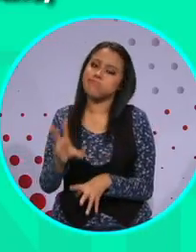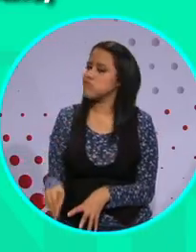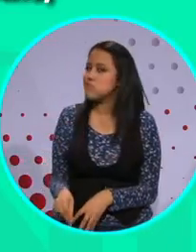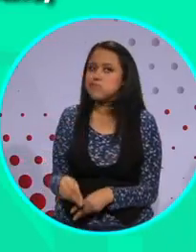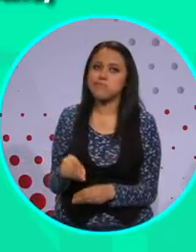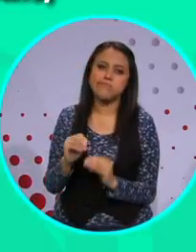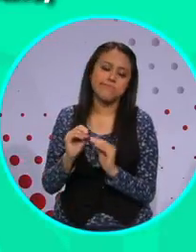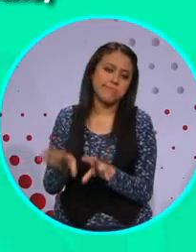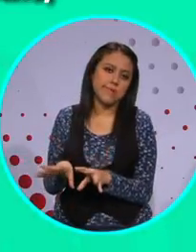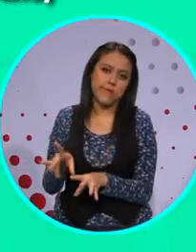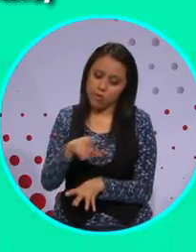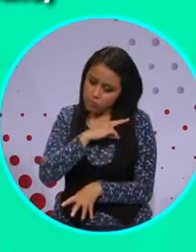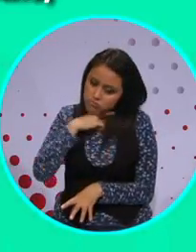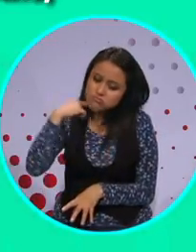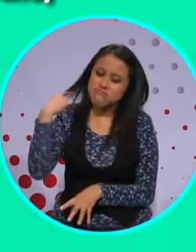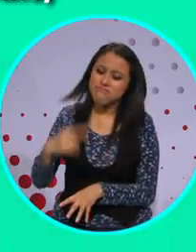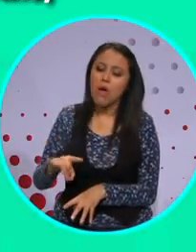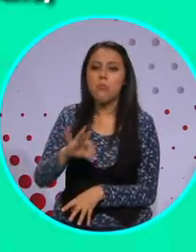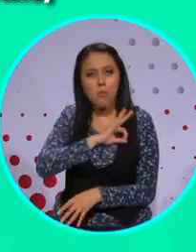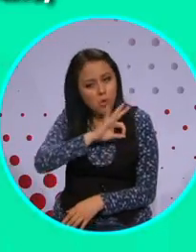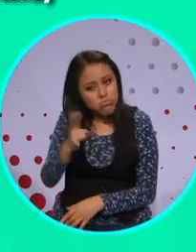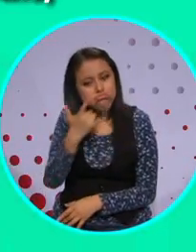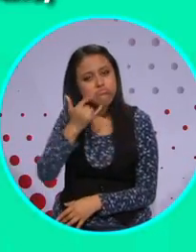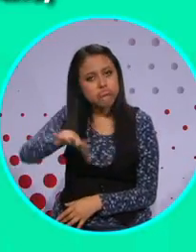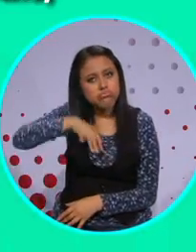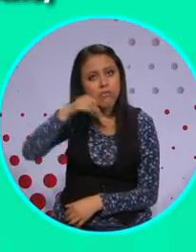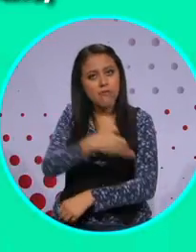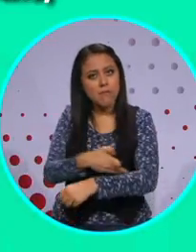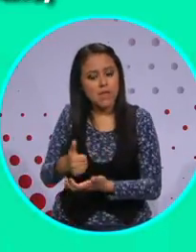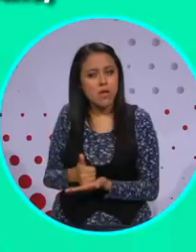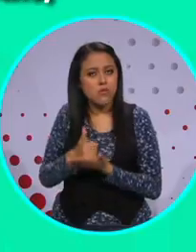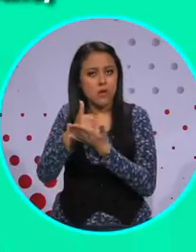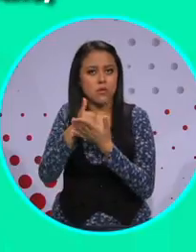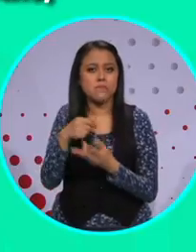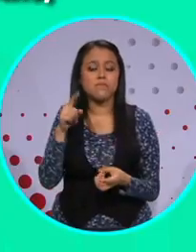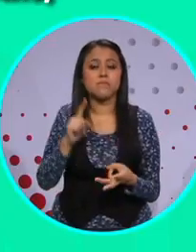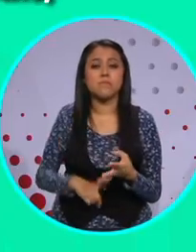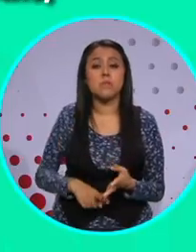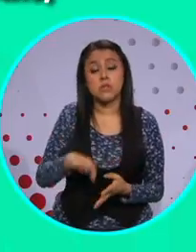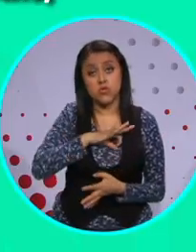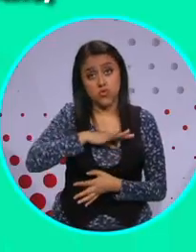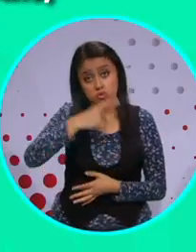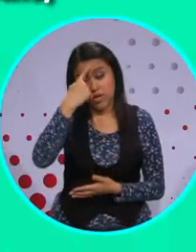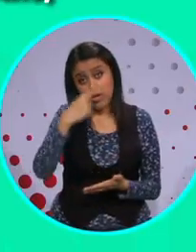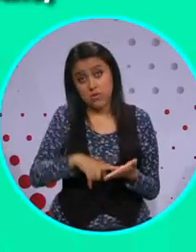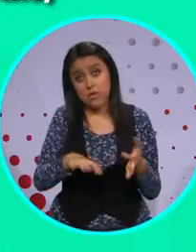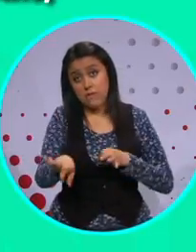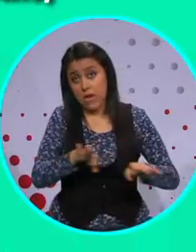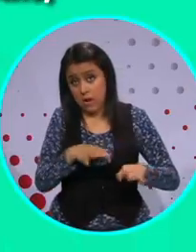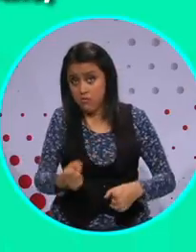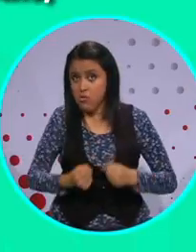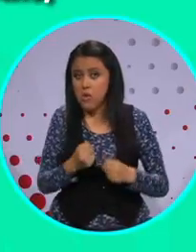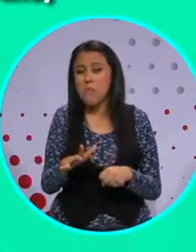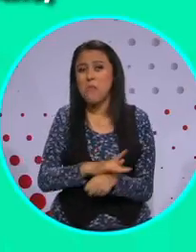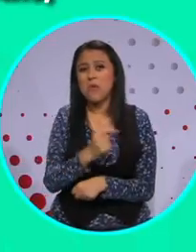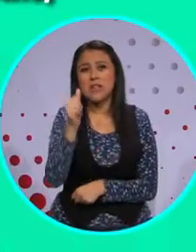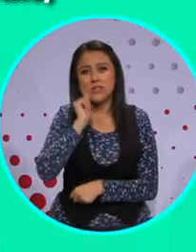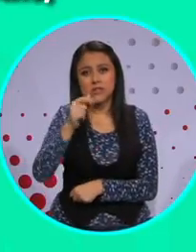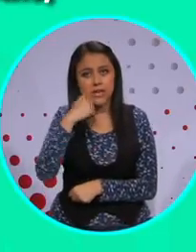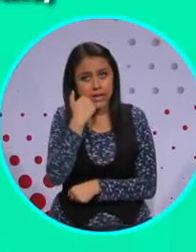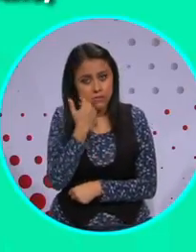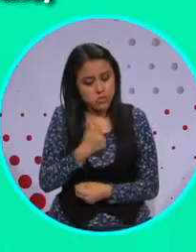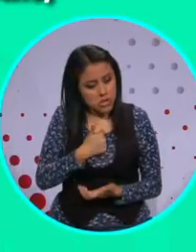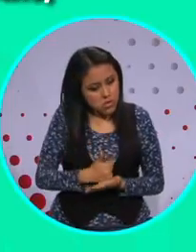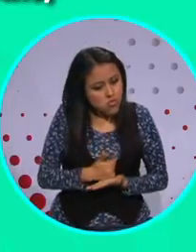hay que siempre salir adelante con el apoyo de la familia la clave es trabajar trabajar duro si queremos que el país salga adelante cada quien tiene que poner su